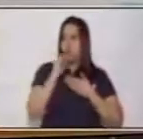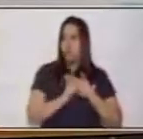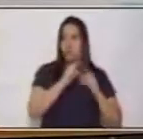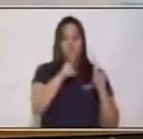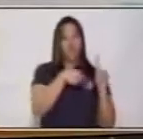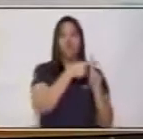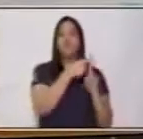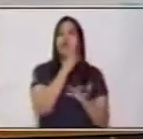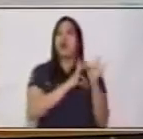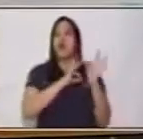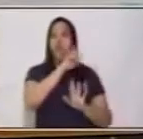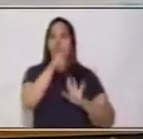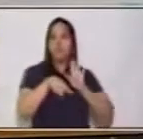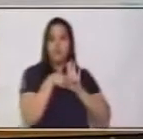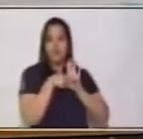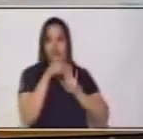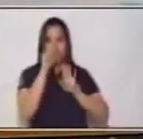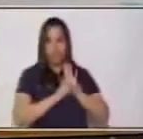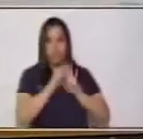o diferencia de cubos perfectos.